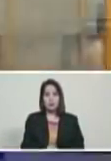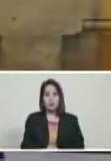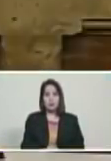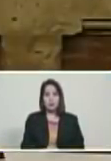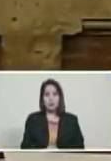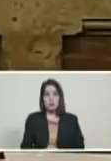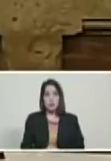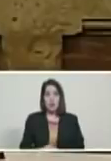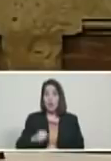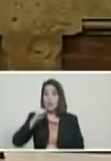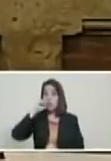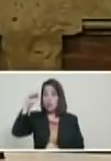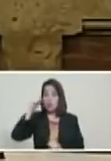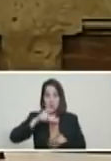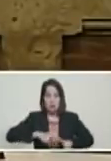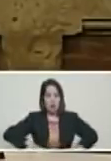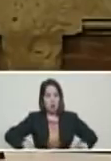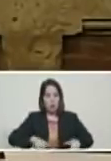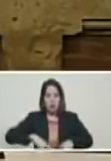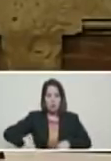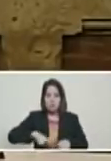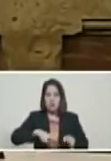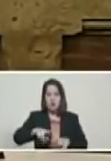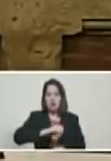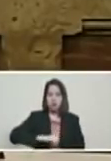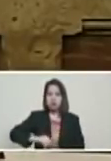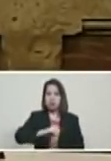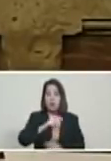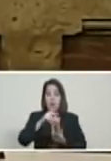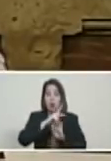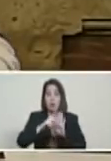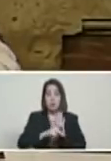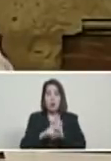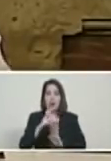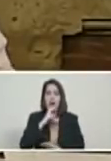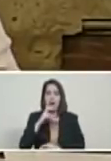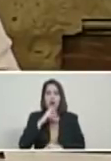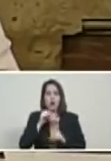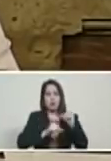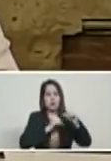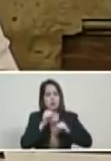¡Y que viva el arco minero del Orinoco y el plan oro del siglo XXI!